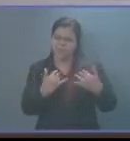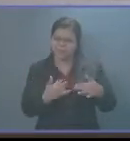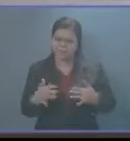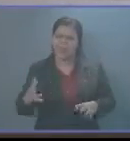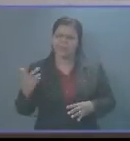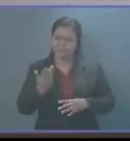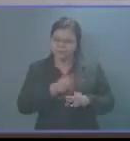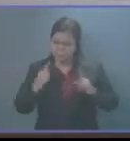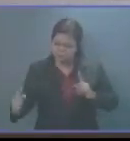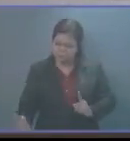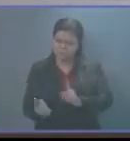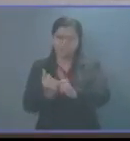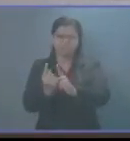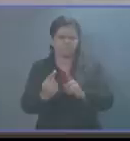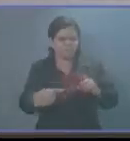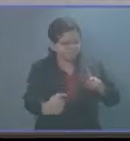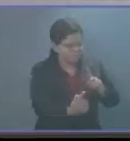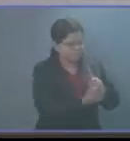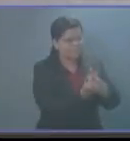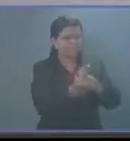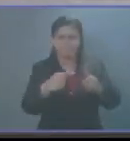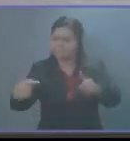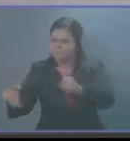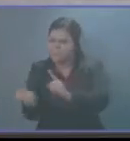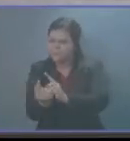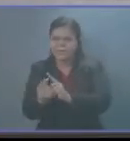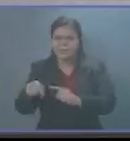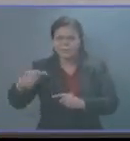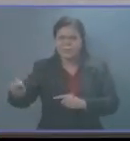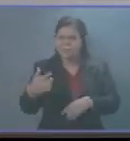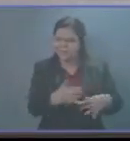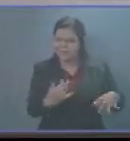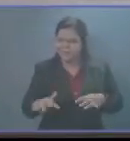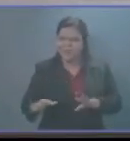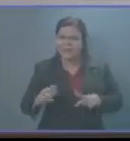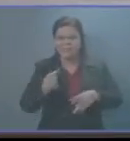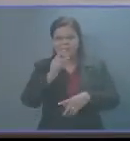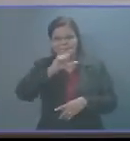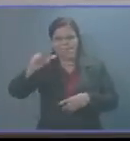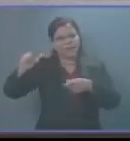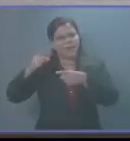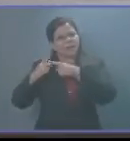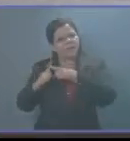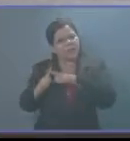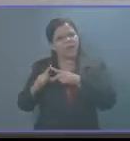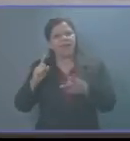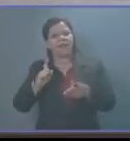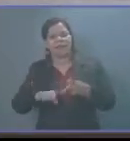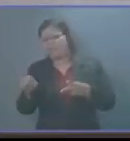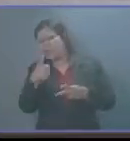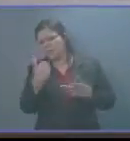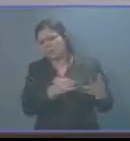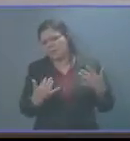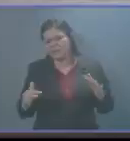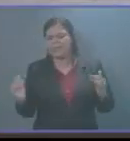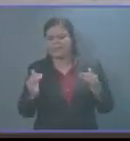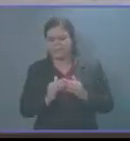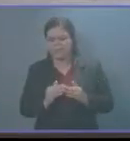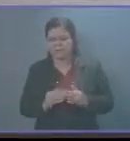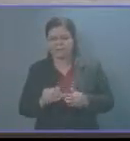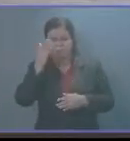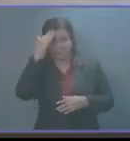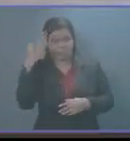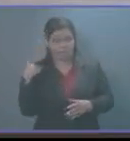actividades religiosas, en Semana Santa y en otras actividades del municipio de Chalchuapa. Licenciada